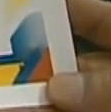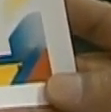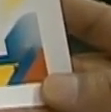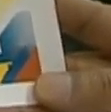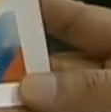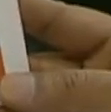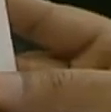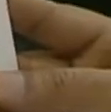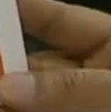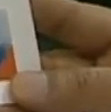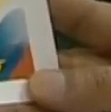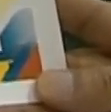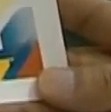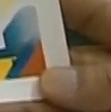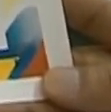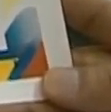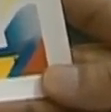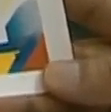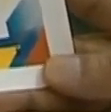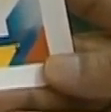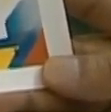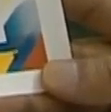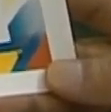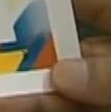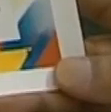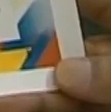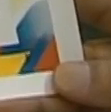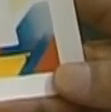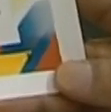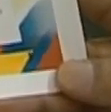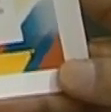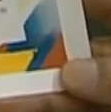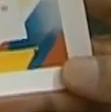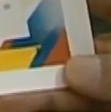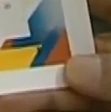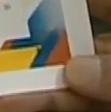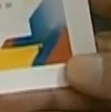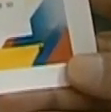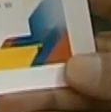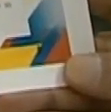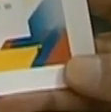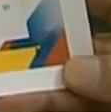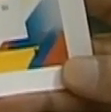41.144 casos. Si tuviéramos la curva de los Estados Unidos,